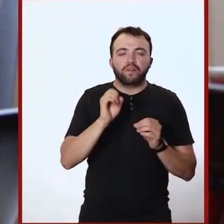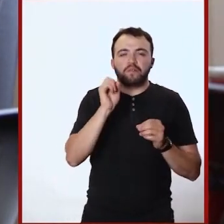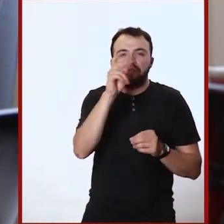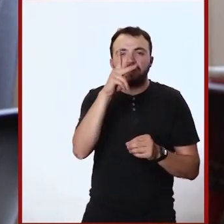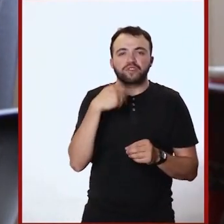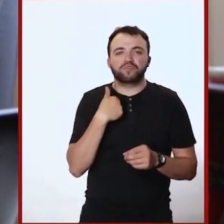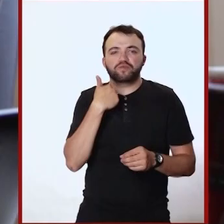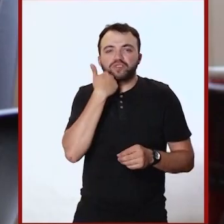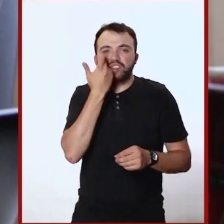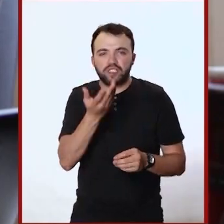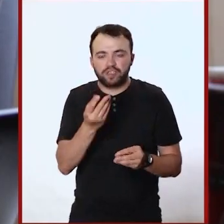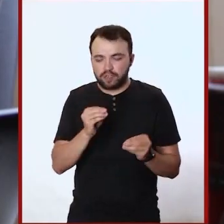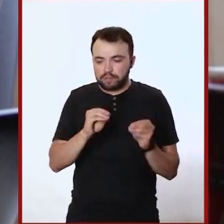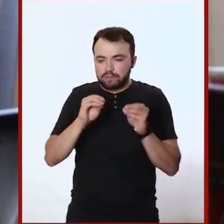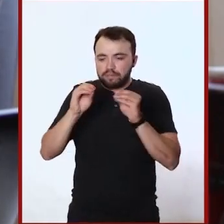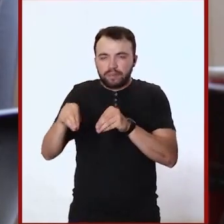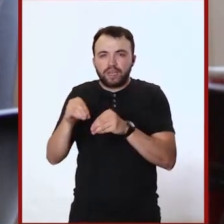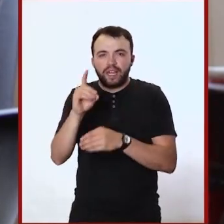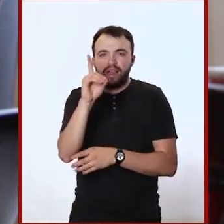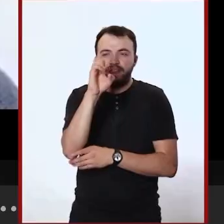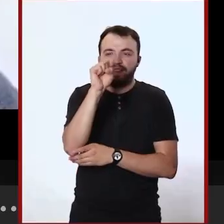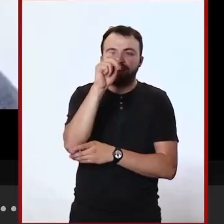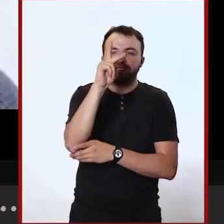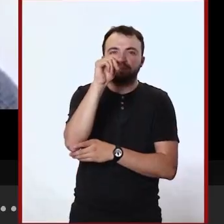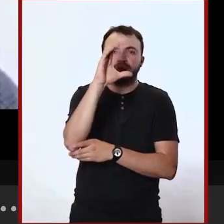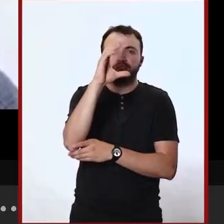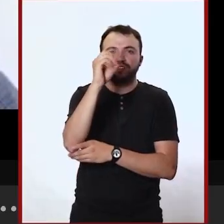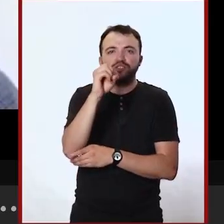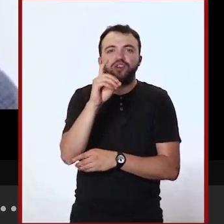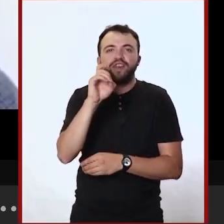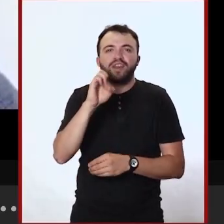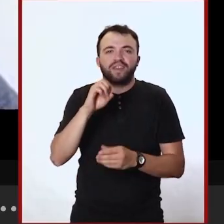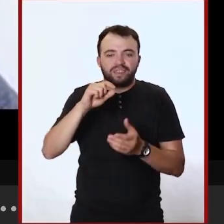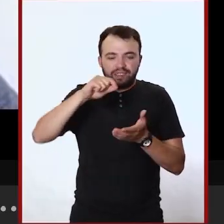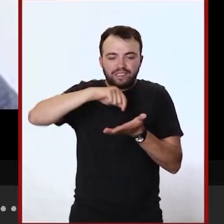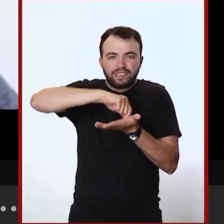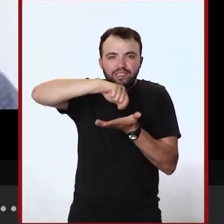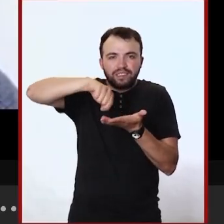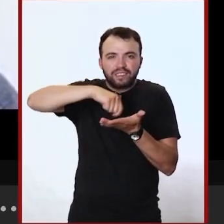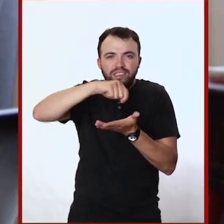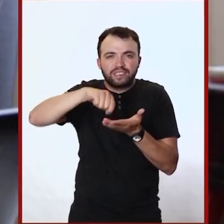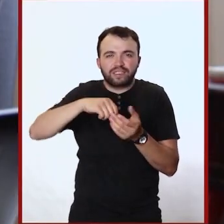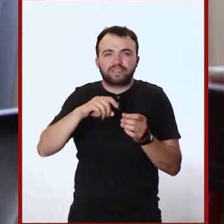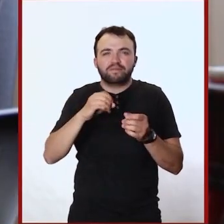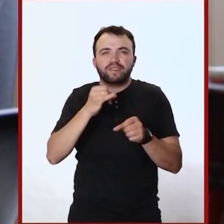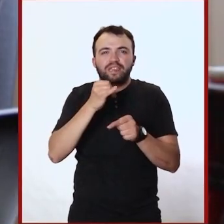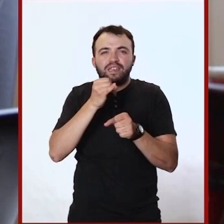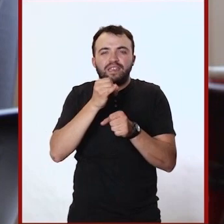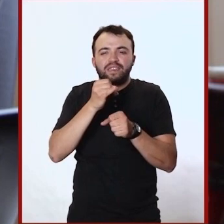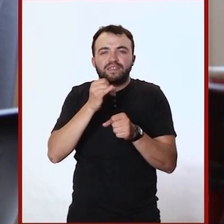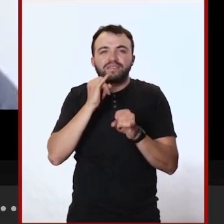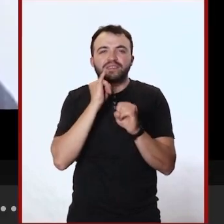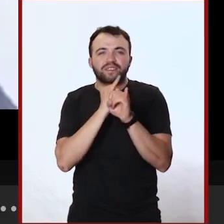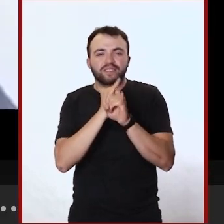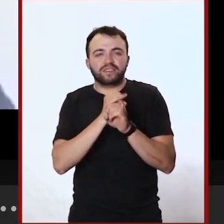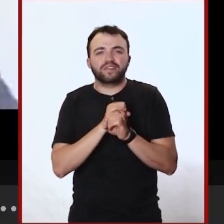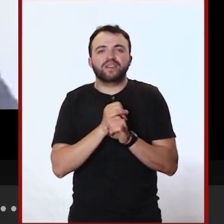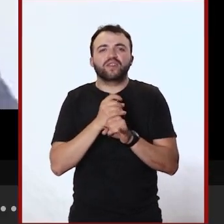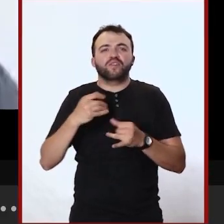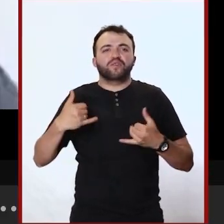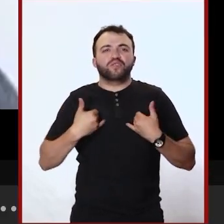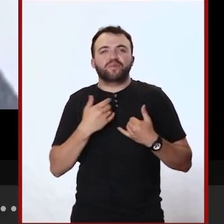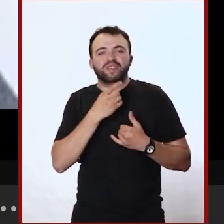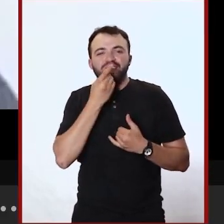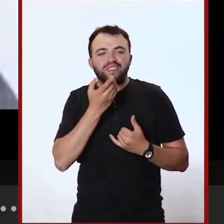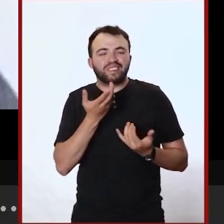despacho de diseño digital. ¿Cómo le hago? Incluso creo que estos son motivos que en ocasiones jóvenes dicen, no, ya no. Así es, Matías. De